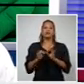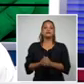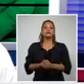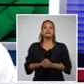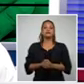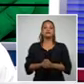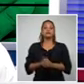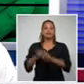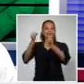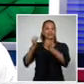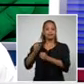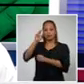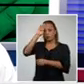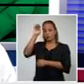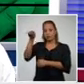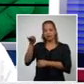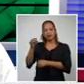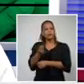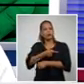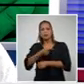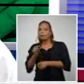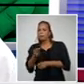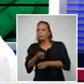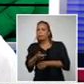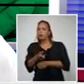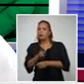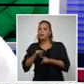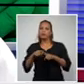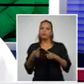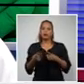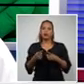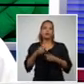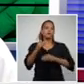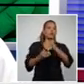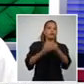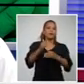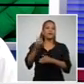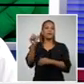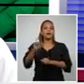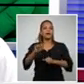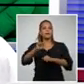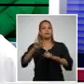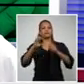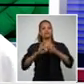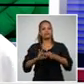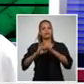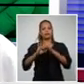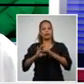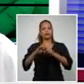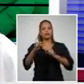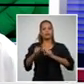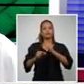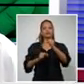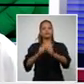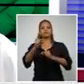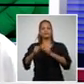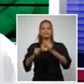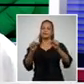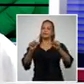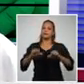breve por la evolución tórpida que presentó en el cuadro clínico